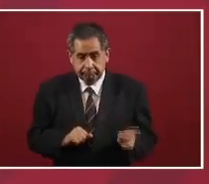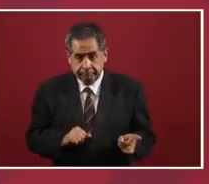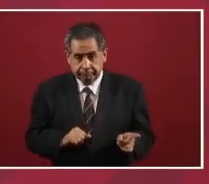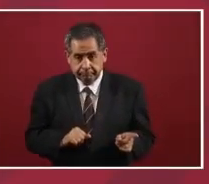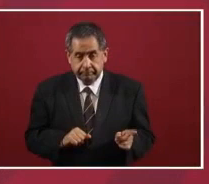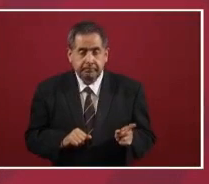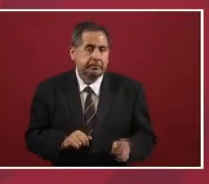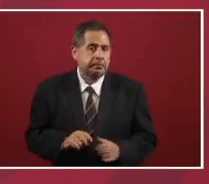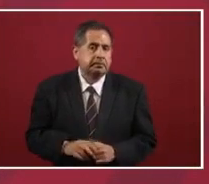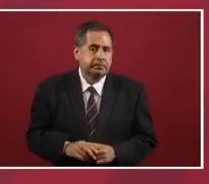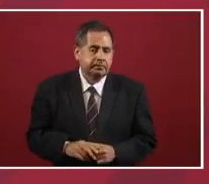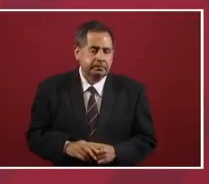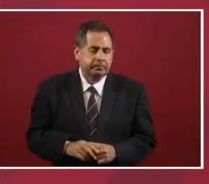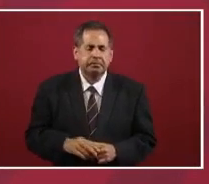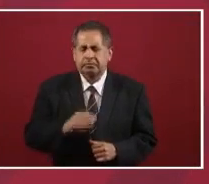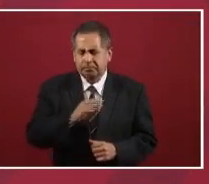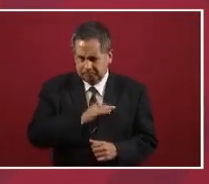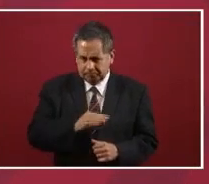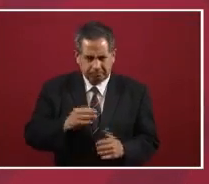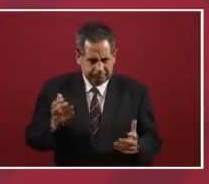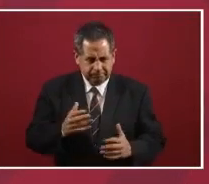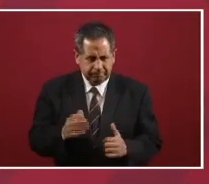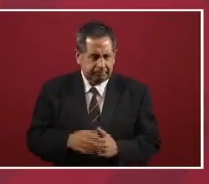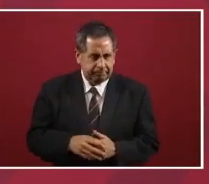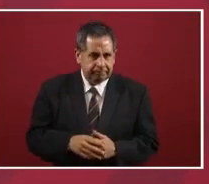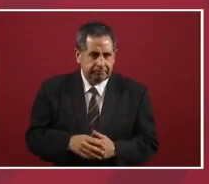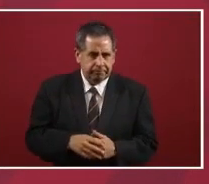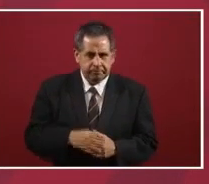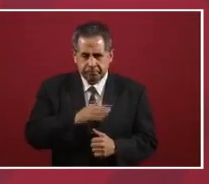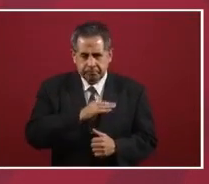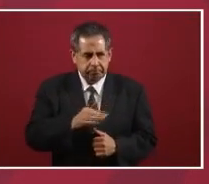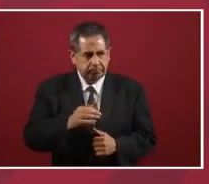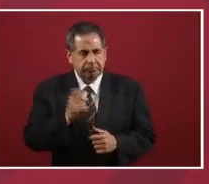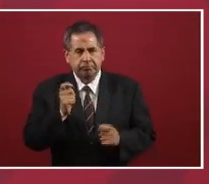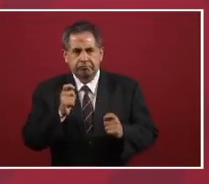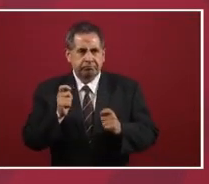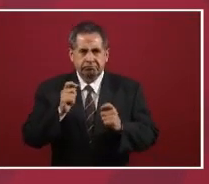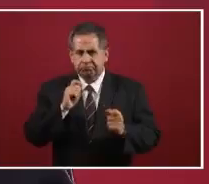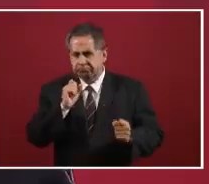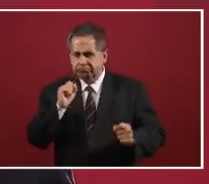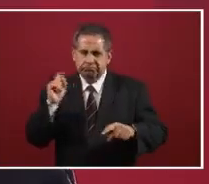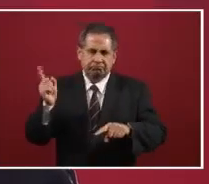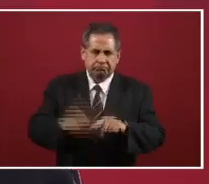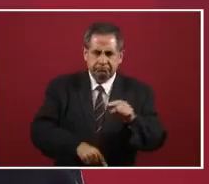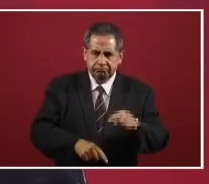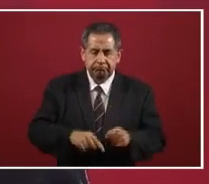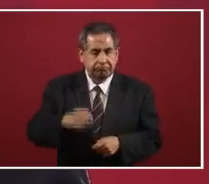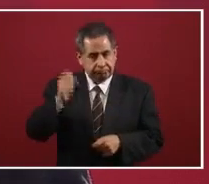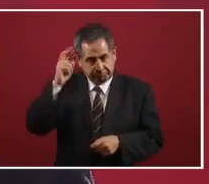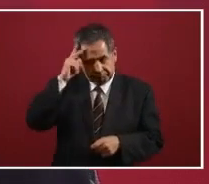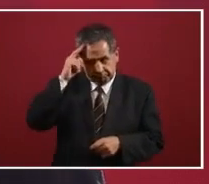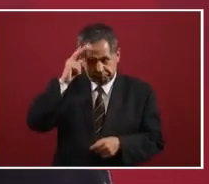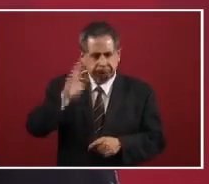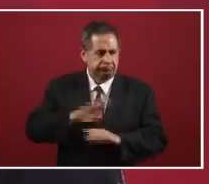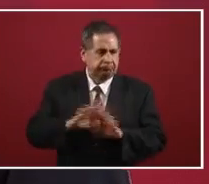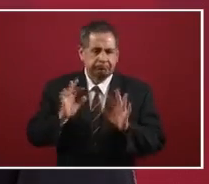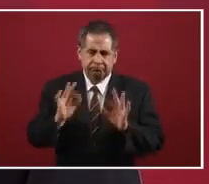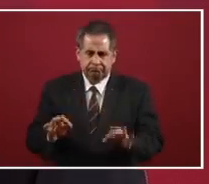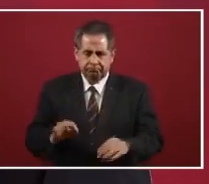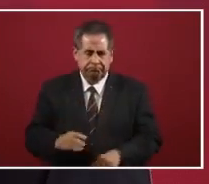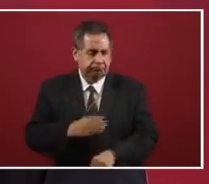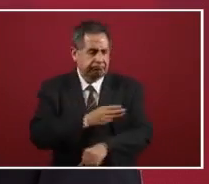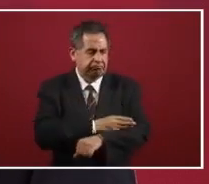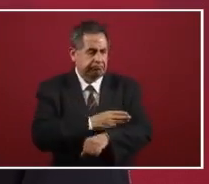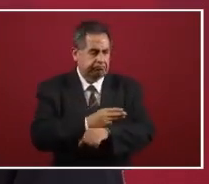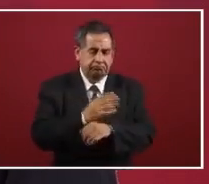se logró la destitución de Porfirio Díaz y solo hubo